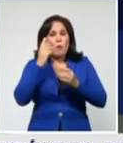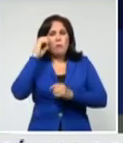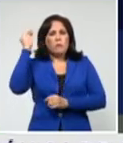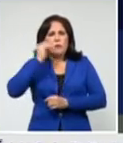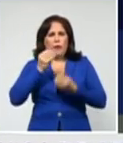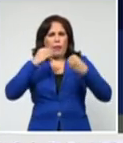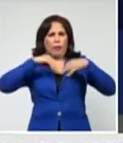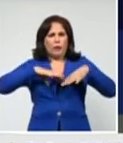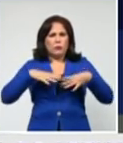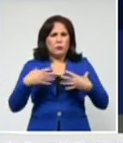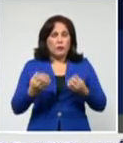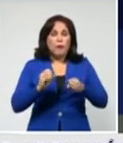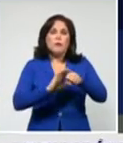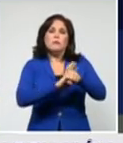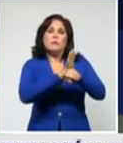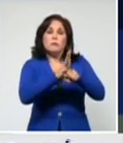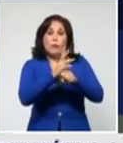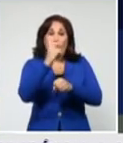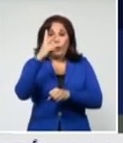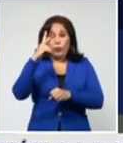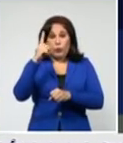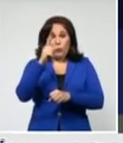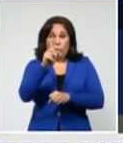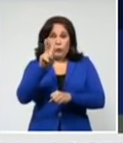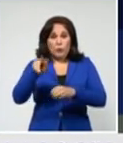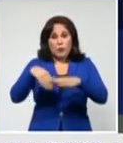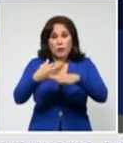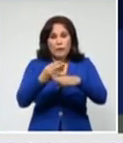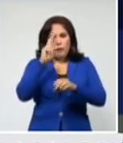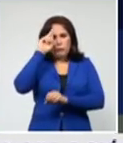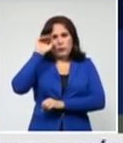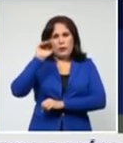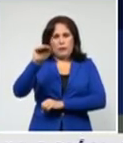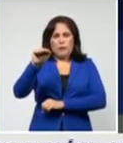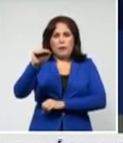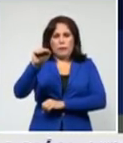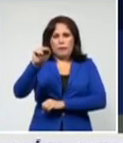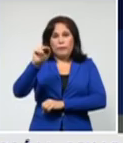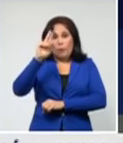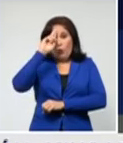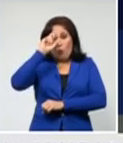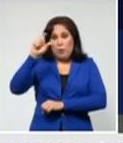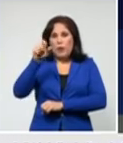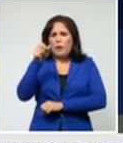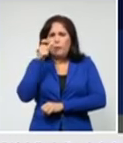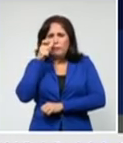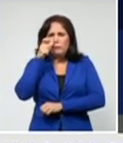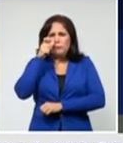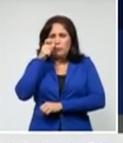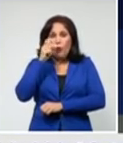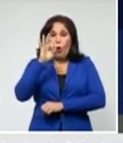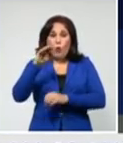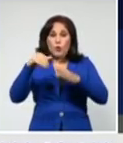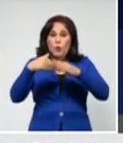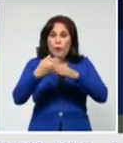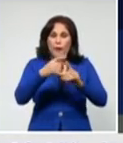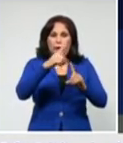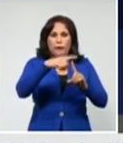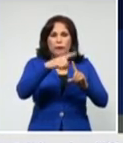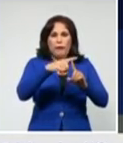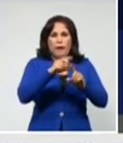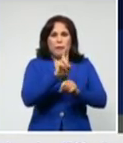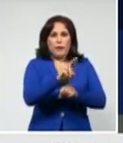estuvo durante 12 días ingresado en instituciones hospitalarias y 8 días en salas de terapia